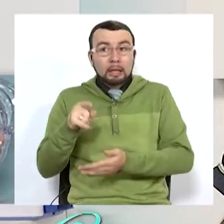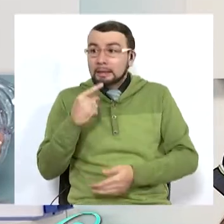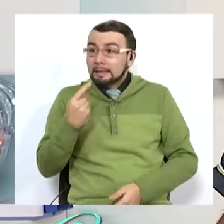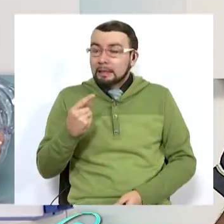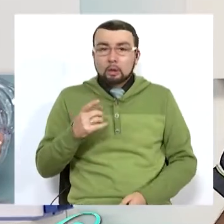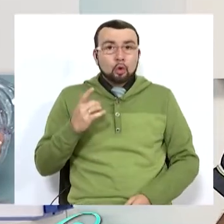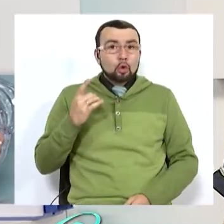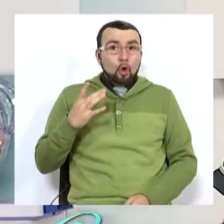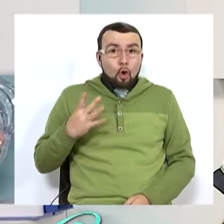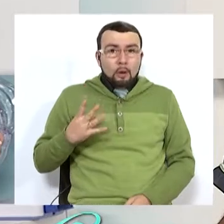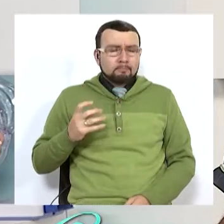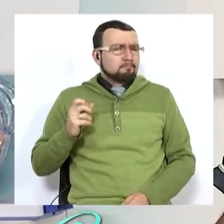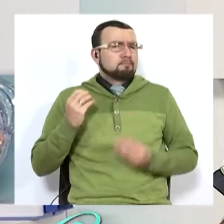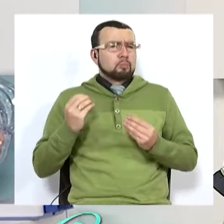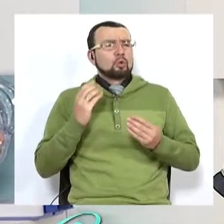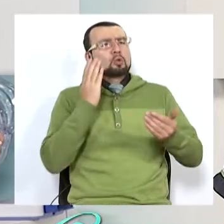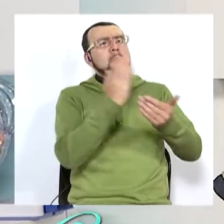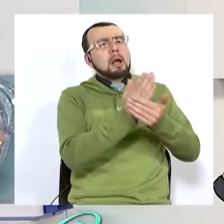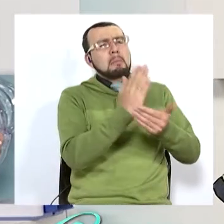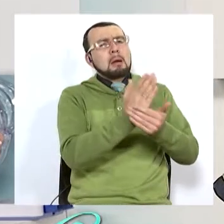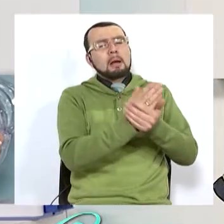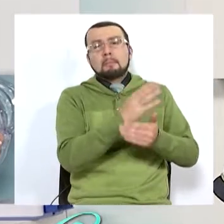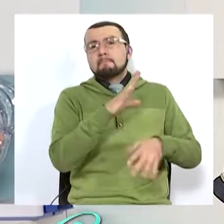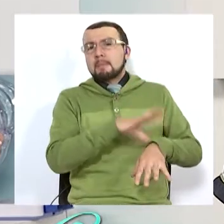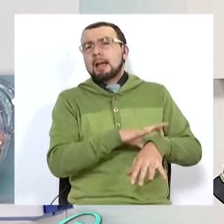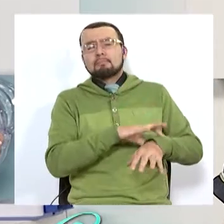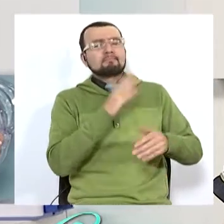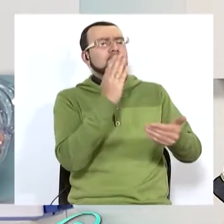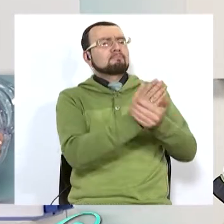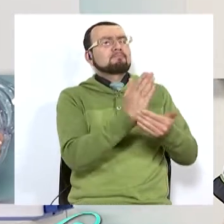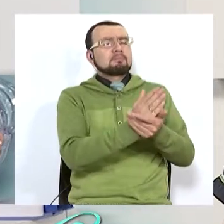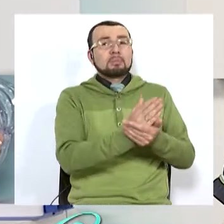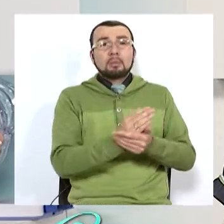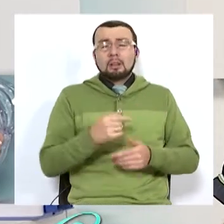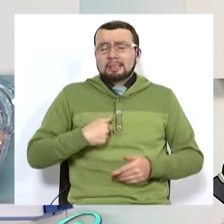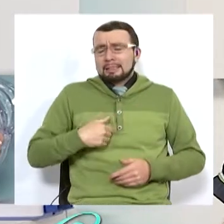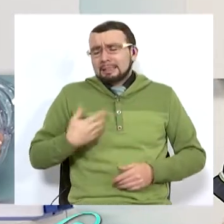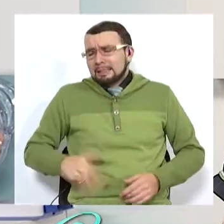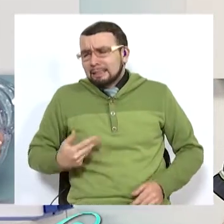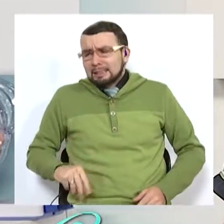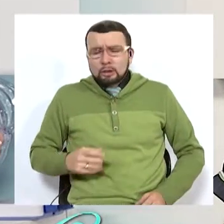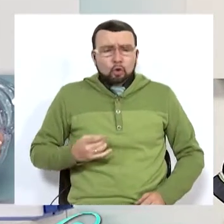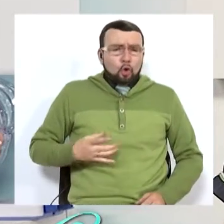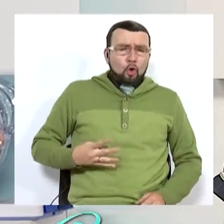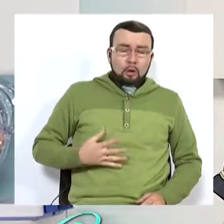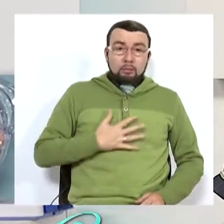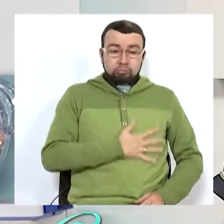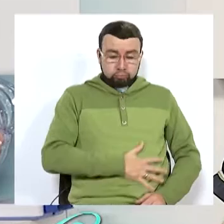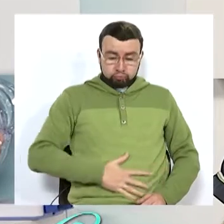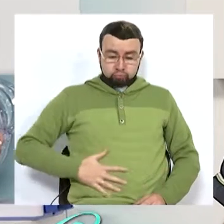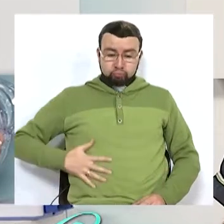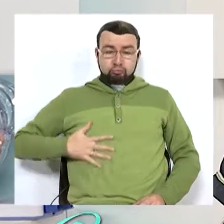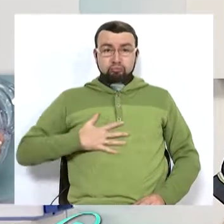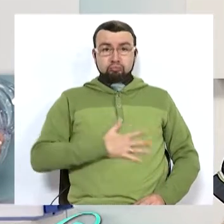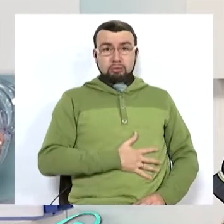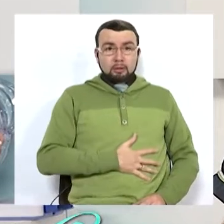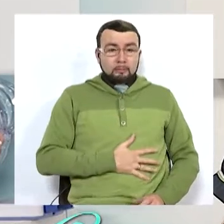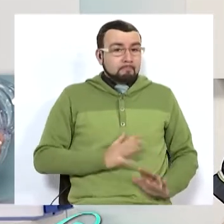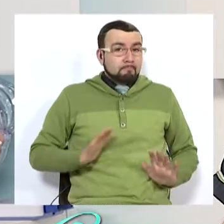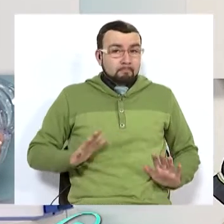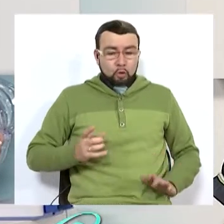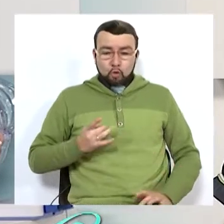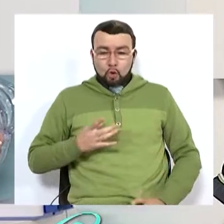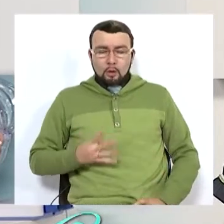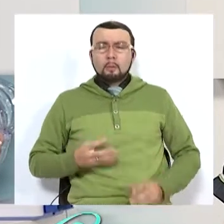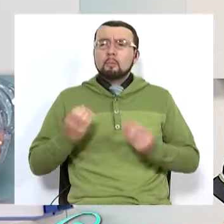primera causa de consulta médica y que la queja por dolor a nivel del abdomen, o como